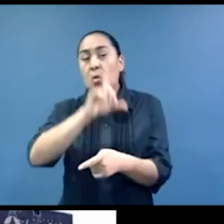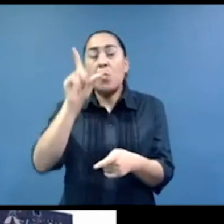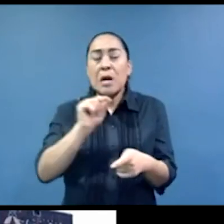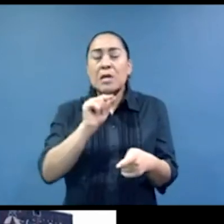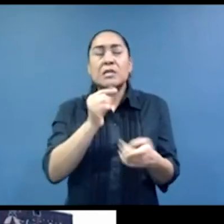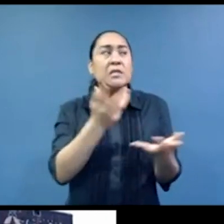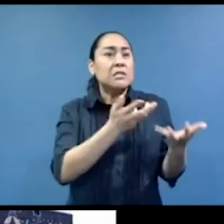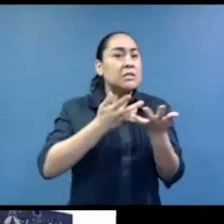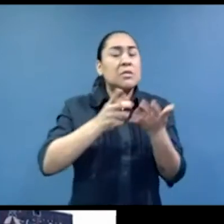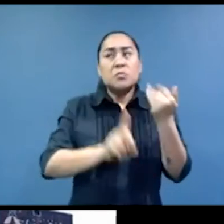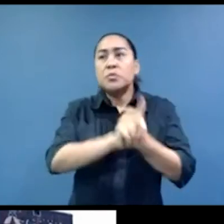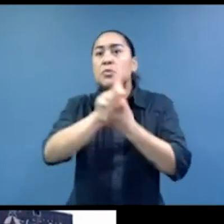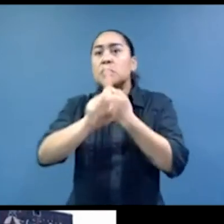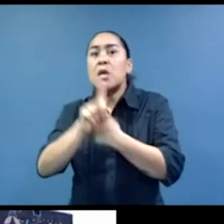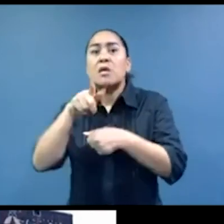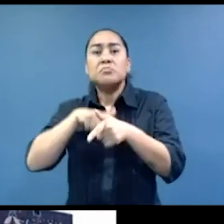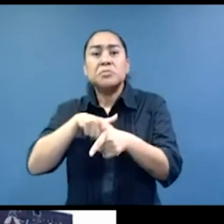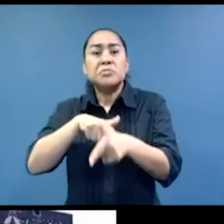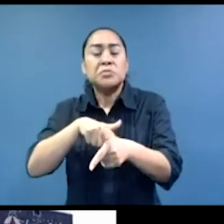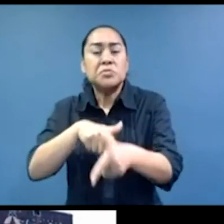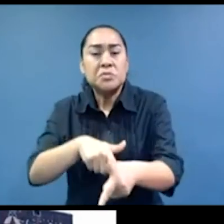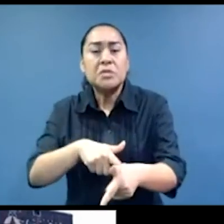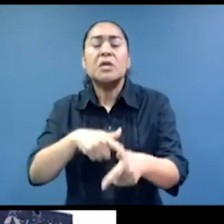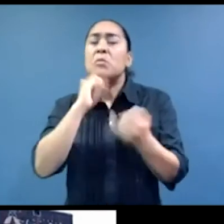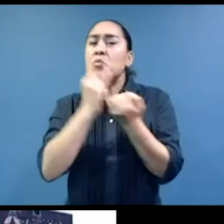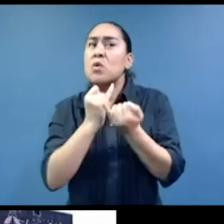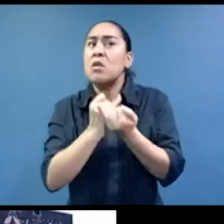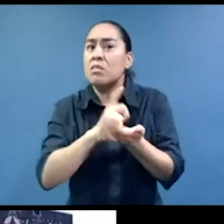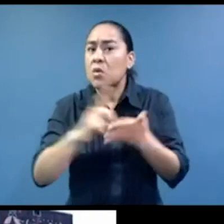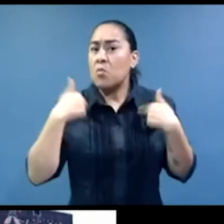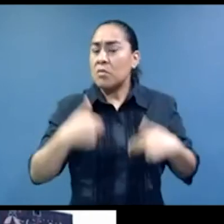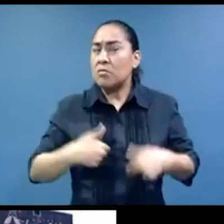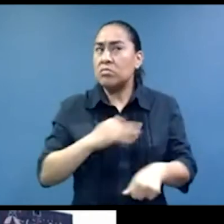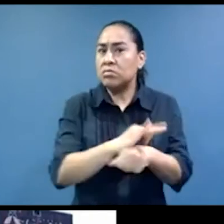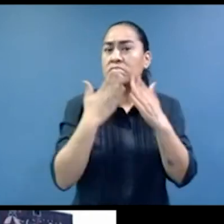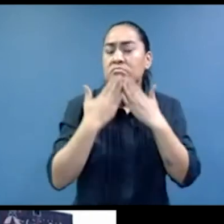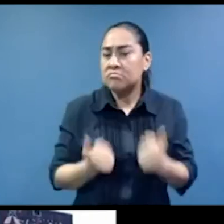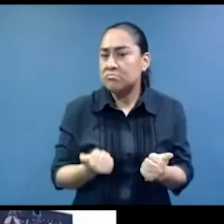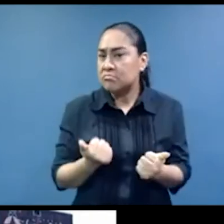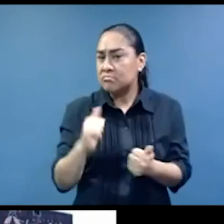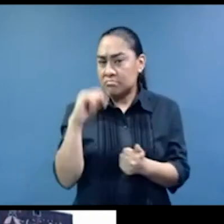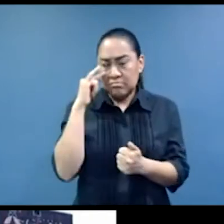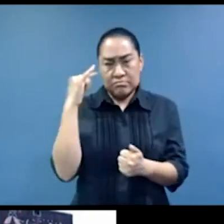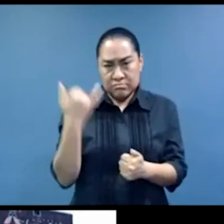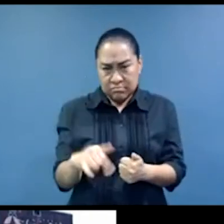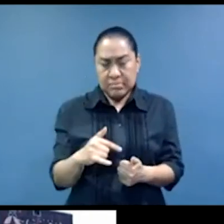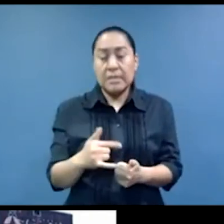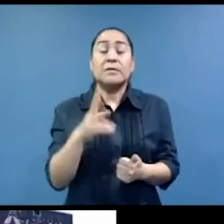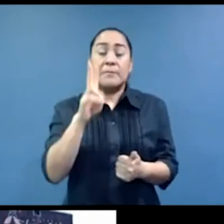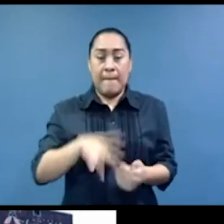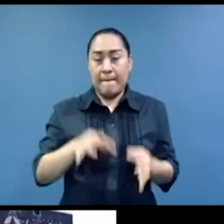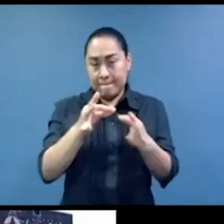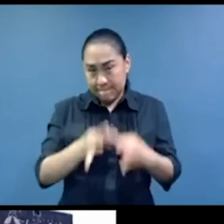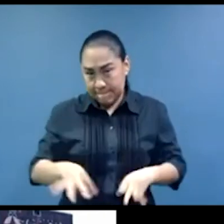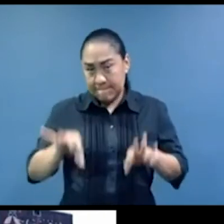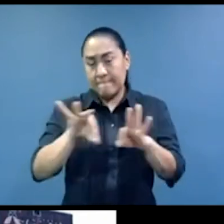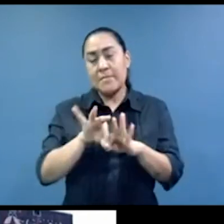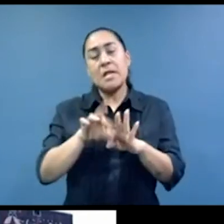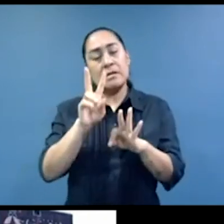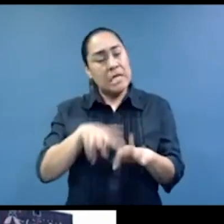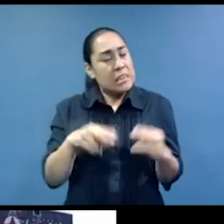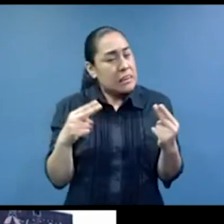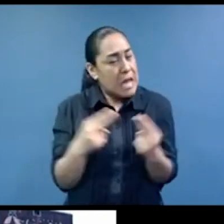otros problemas e incluso otras violaciones a derechos humanos y la importancia y la necesidad de una regulación, ¿no?